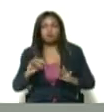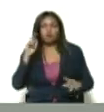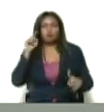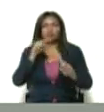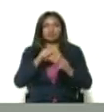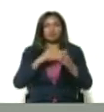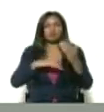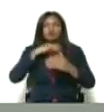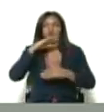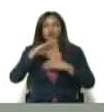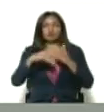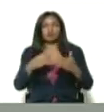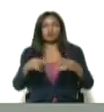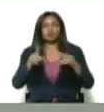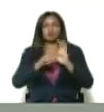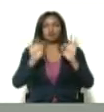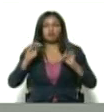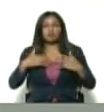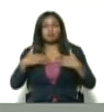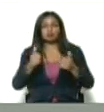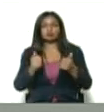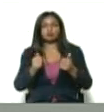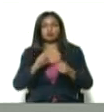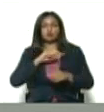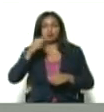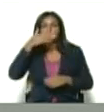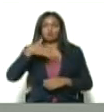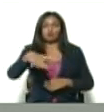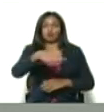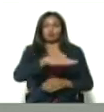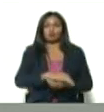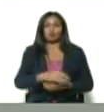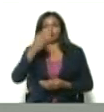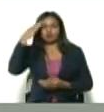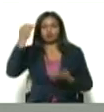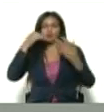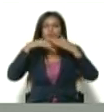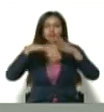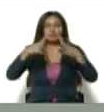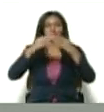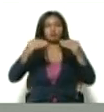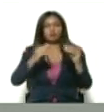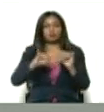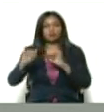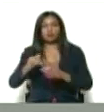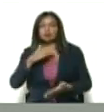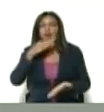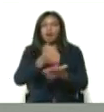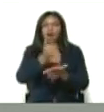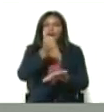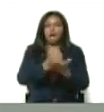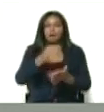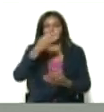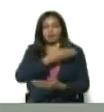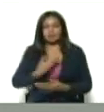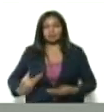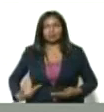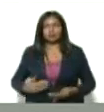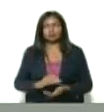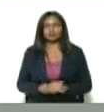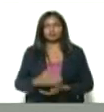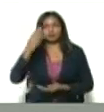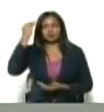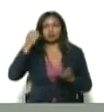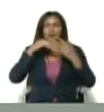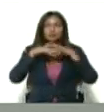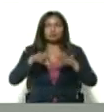máximos de la salud de nuestro pueblo. Que Dios los bendiga a todos, pues. Amén, presidente. Saludos. Que Dios bendiga a